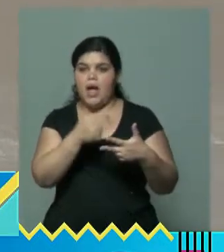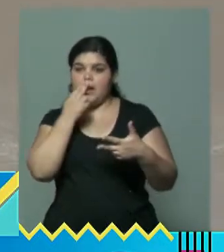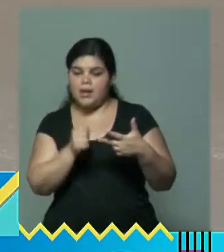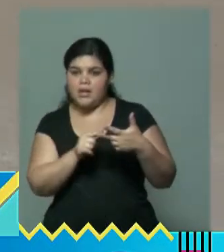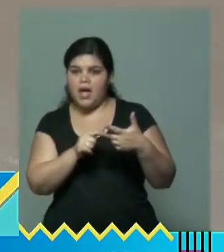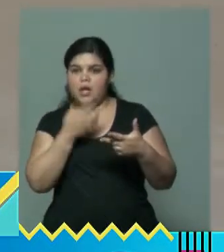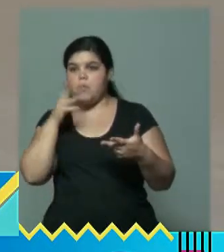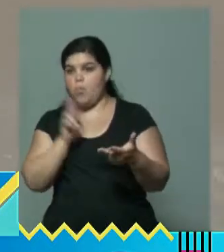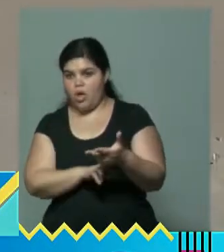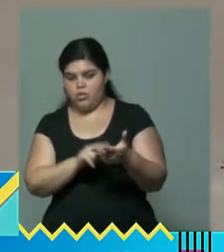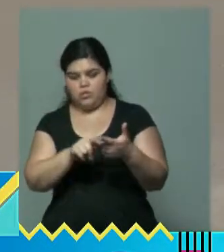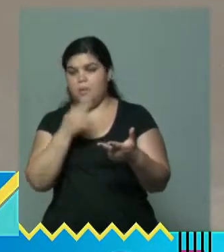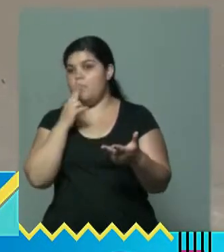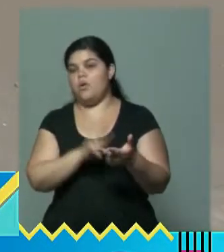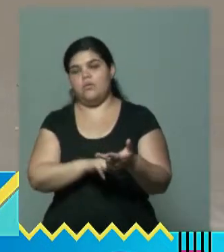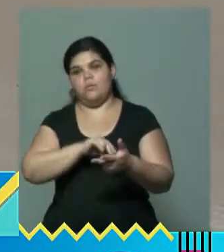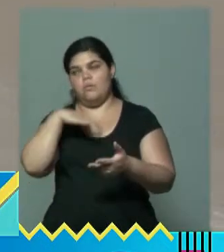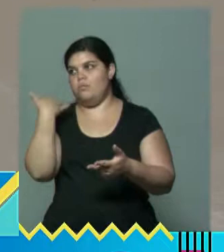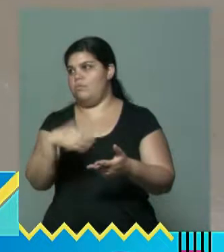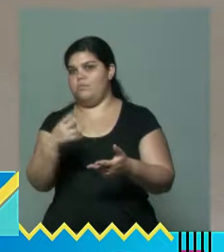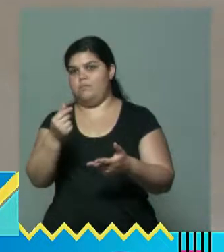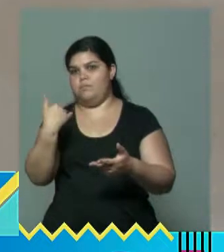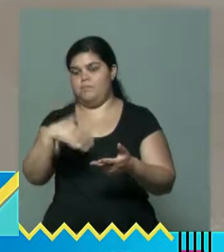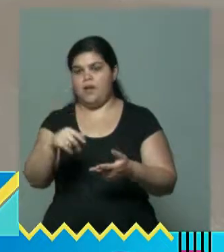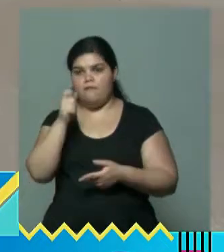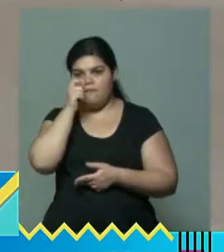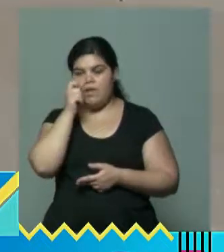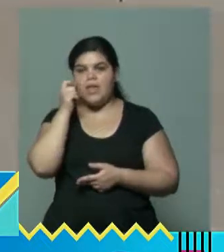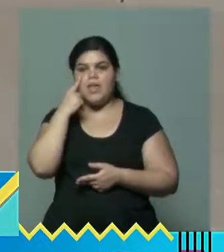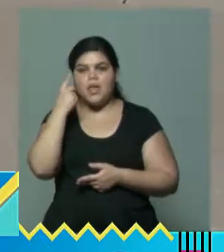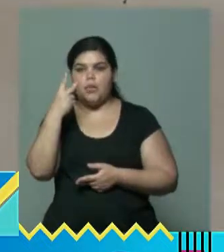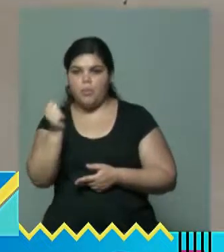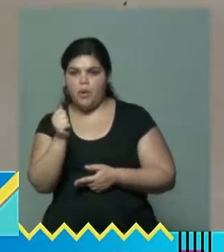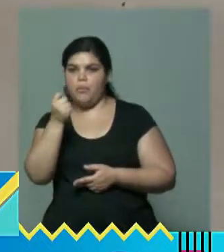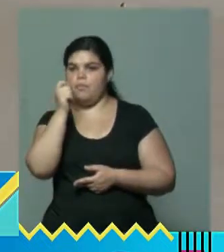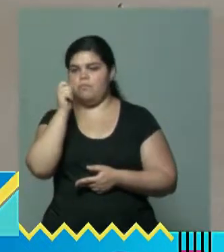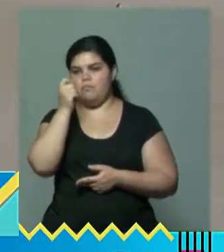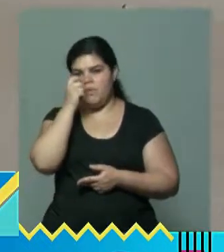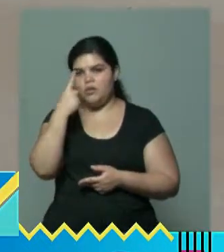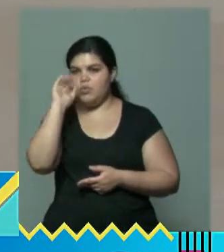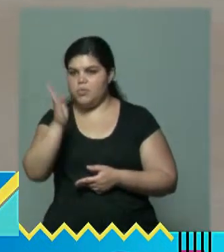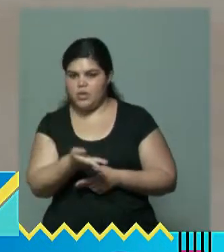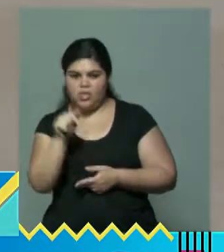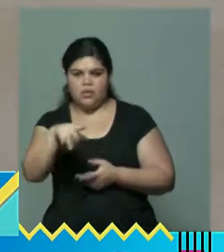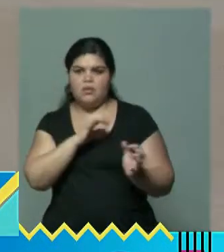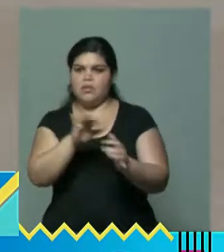son carísimos, es otra discusión. El IVA es el 21%, es otra discusión grave también que hay que darle en